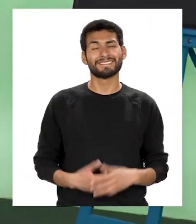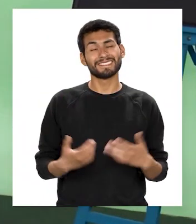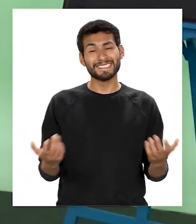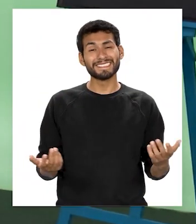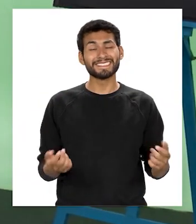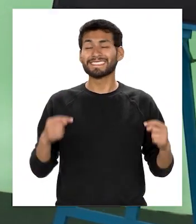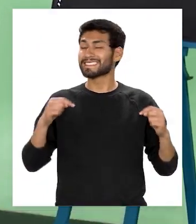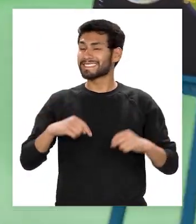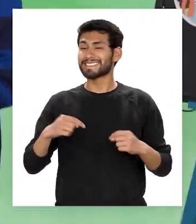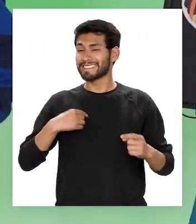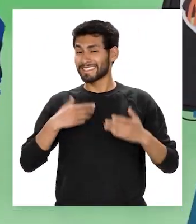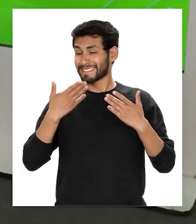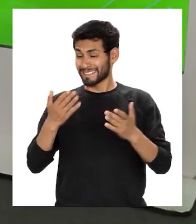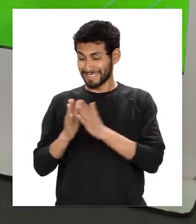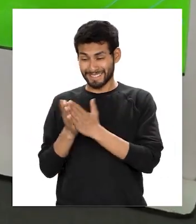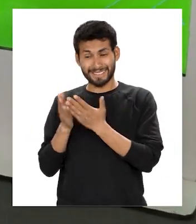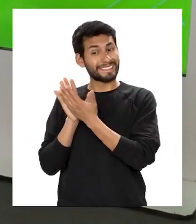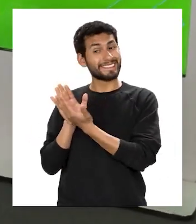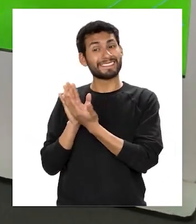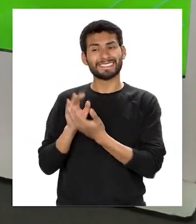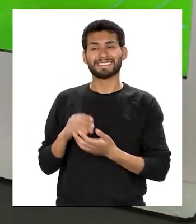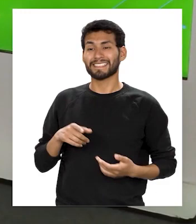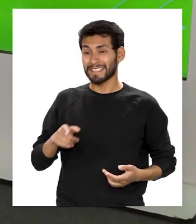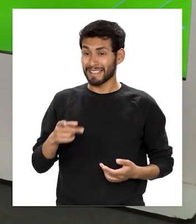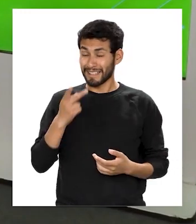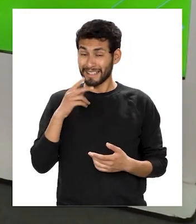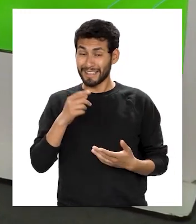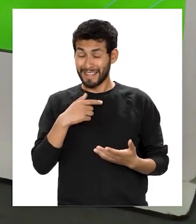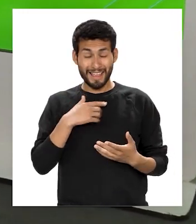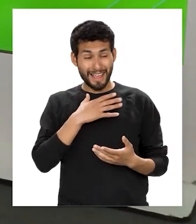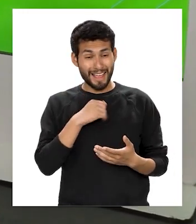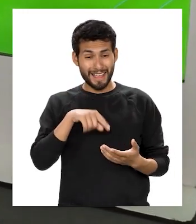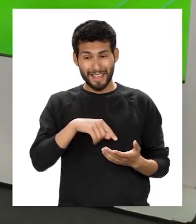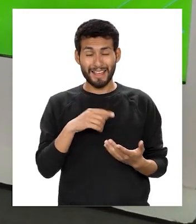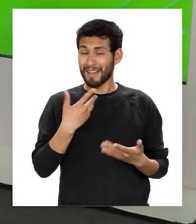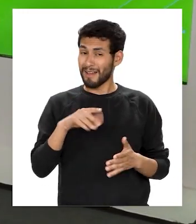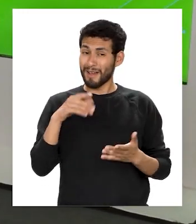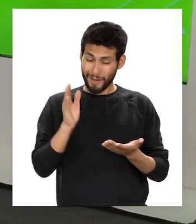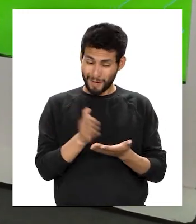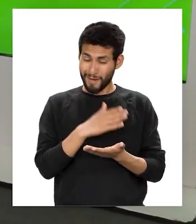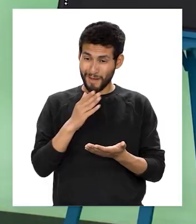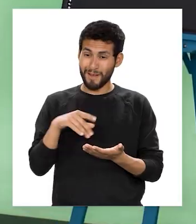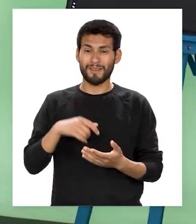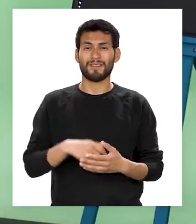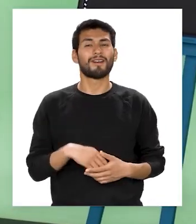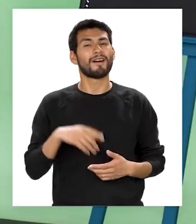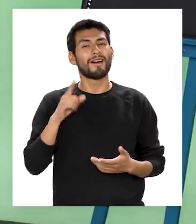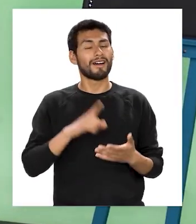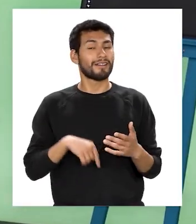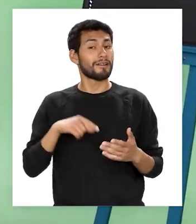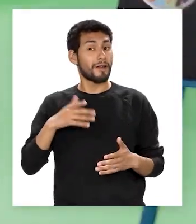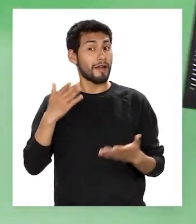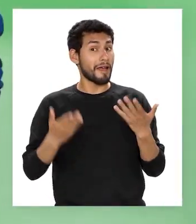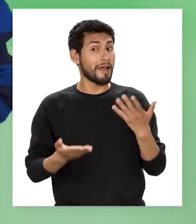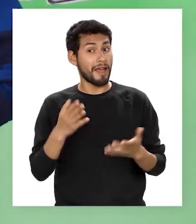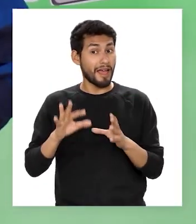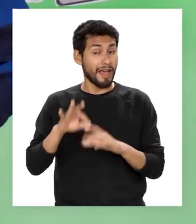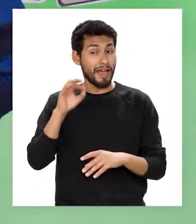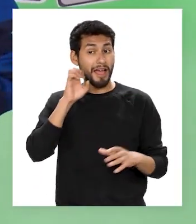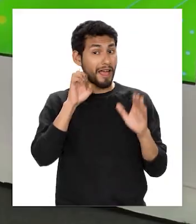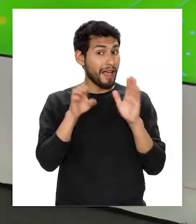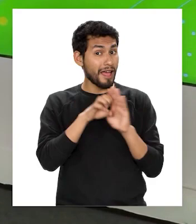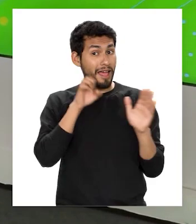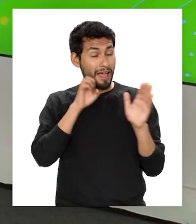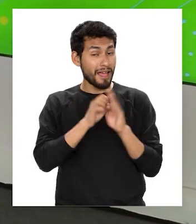Amigos, he traído esto Me traigaste las ganas de leer estas entretenidas obras en las cuales seguramente encontraremos